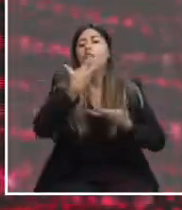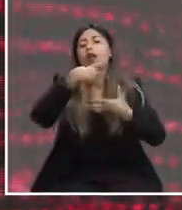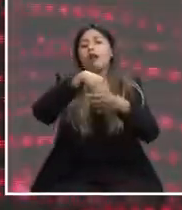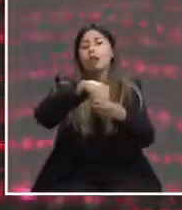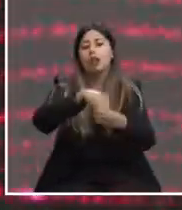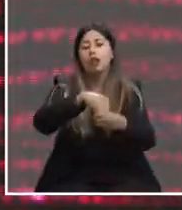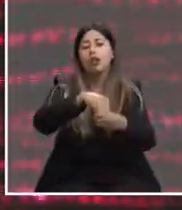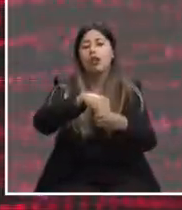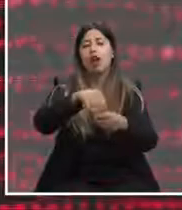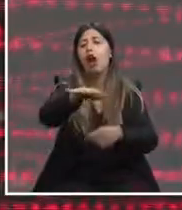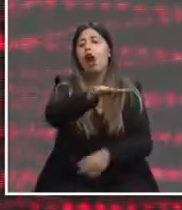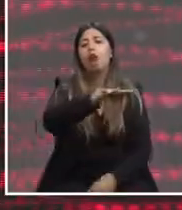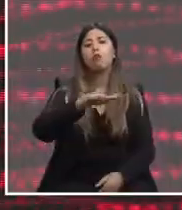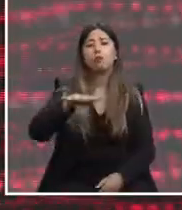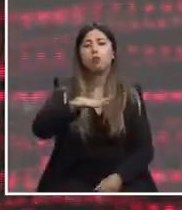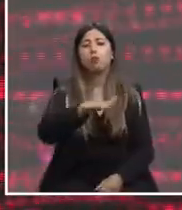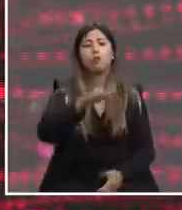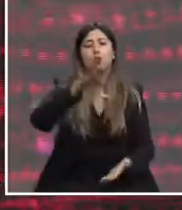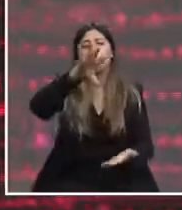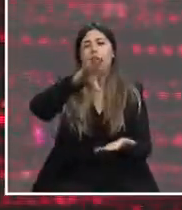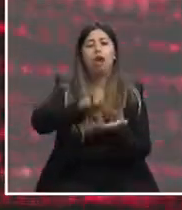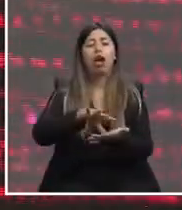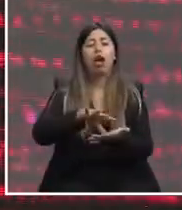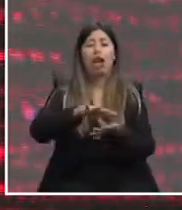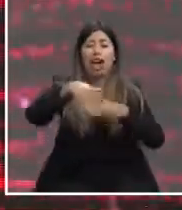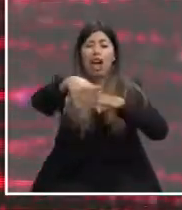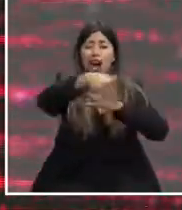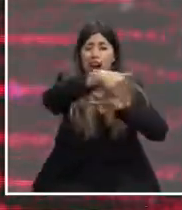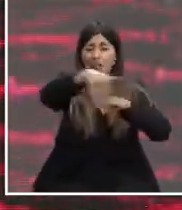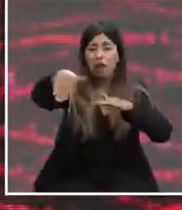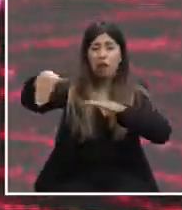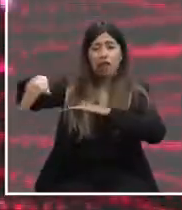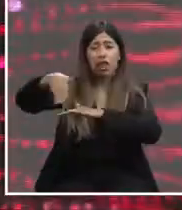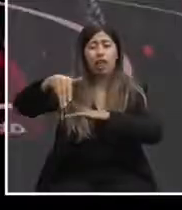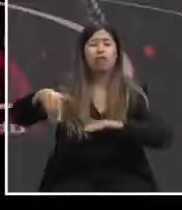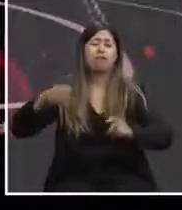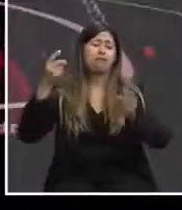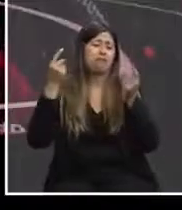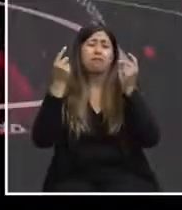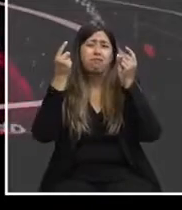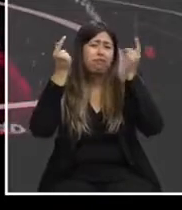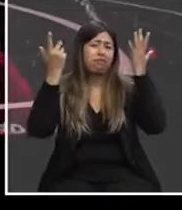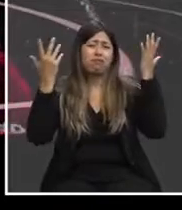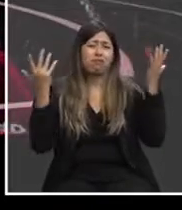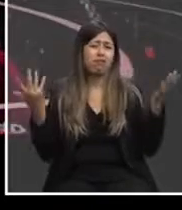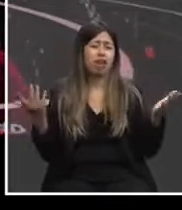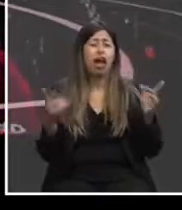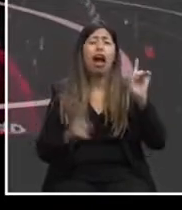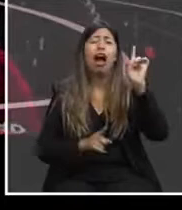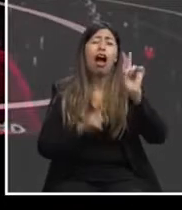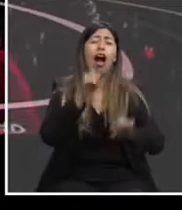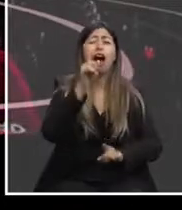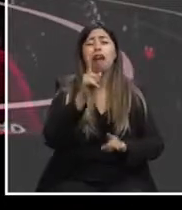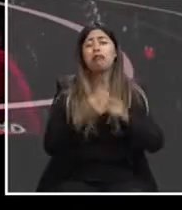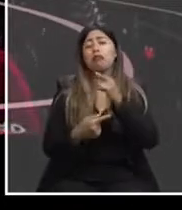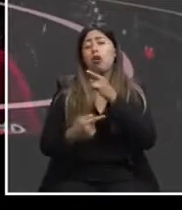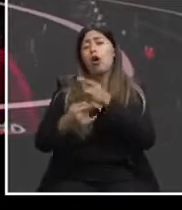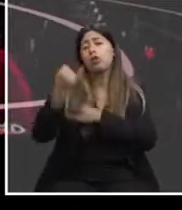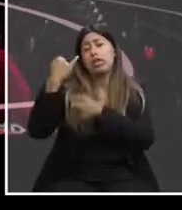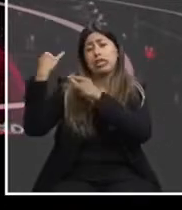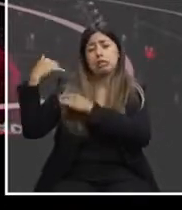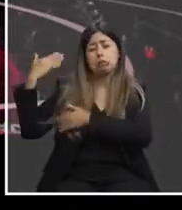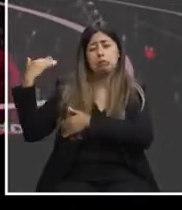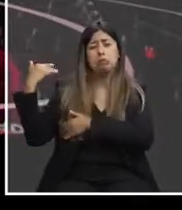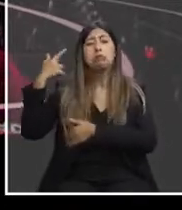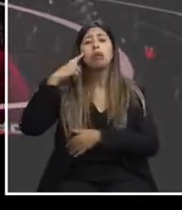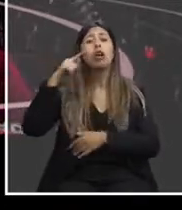Patria. Las fronteras son una invención de algunos siglos y somos todos